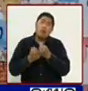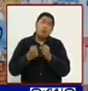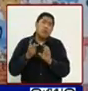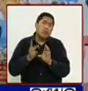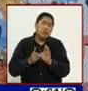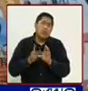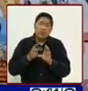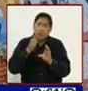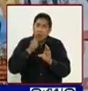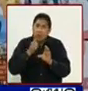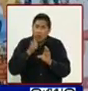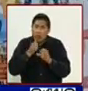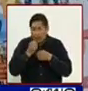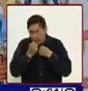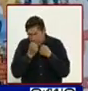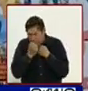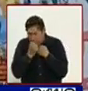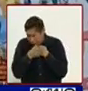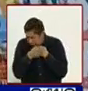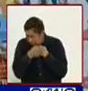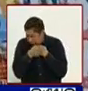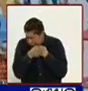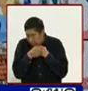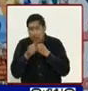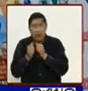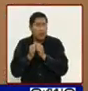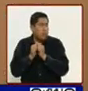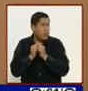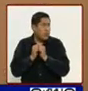de la persona adulta mayor, ¿no?, y acompañado de lo que es